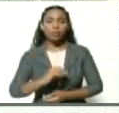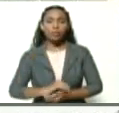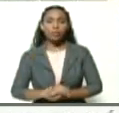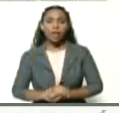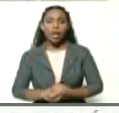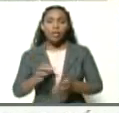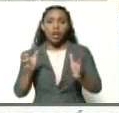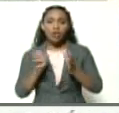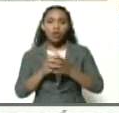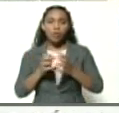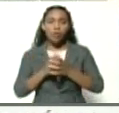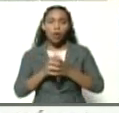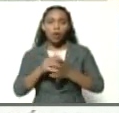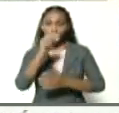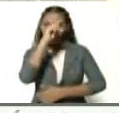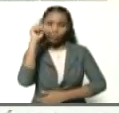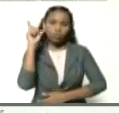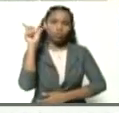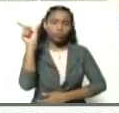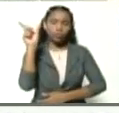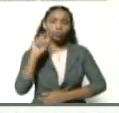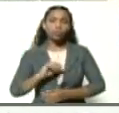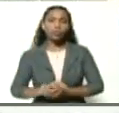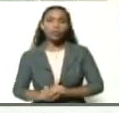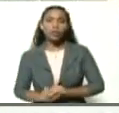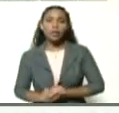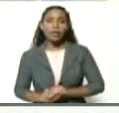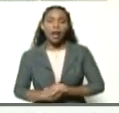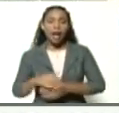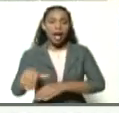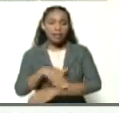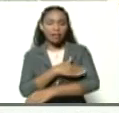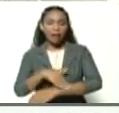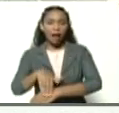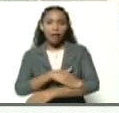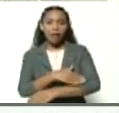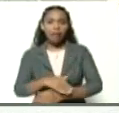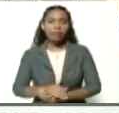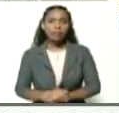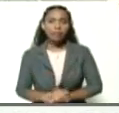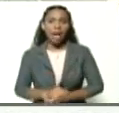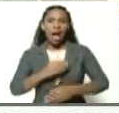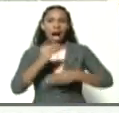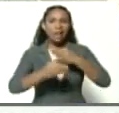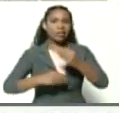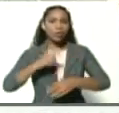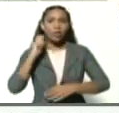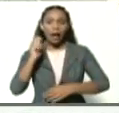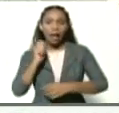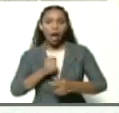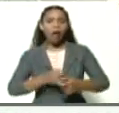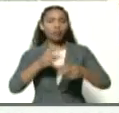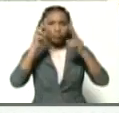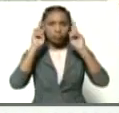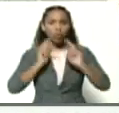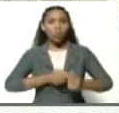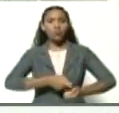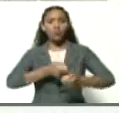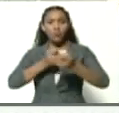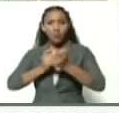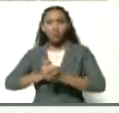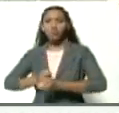las brigadas del Partido Socialista Unido de Venezuela, en las calles, haciendo tareas de desinfección. Nos